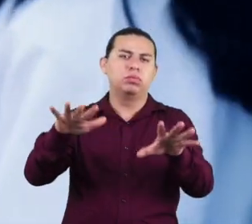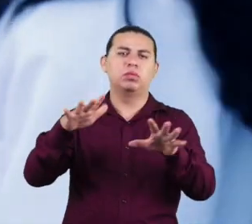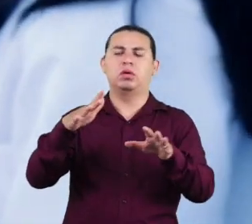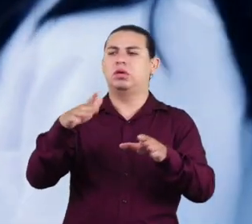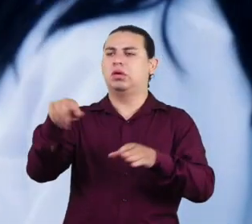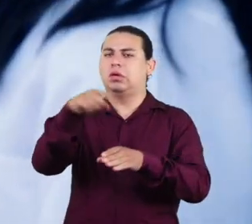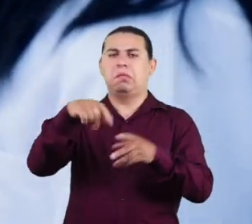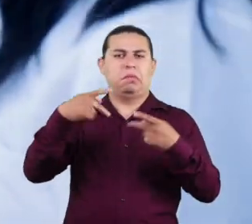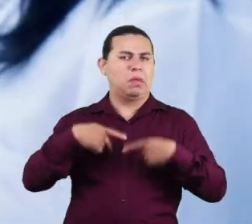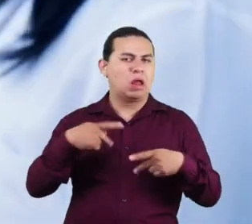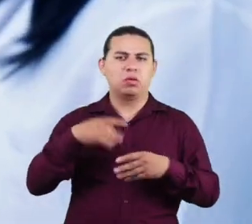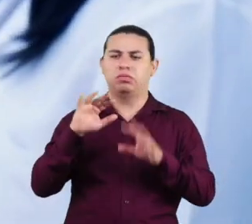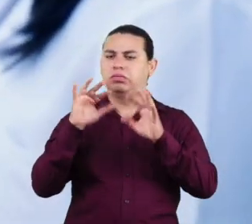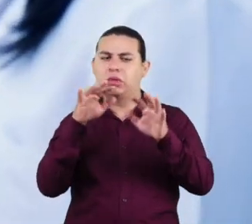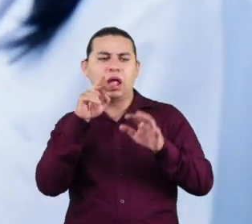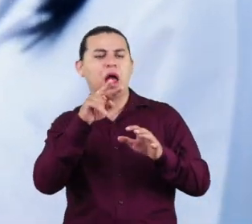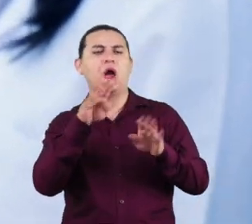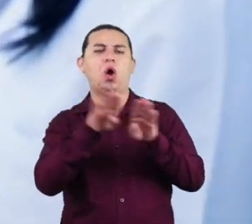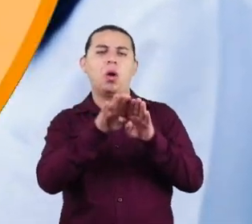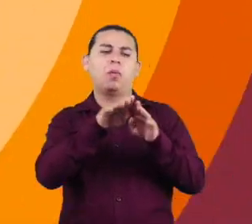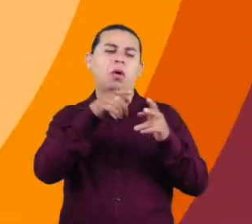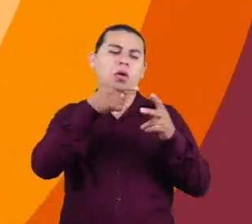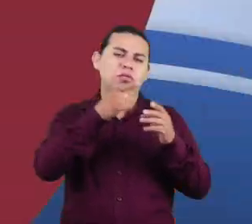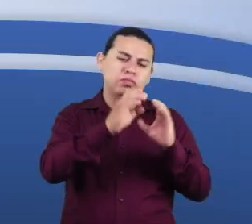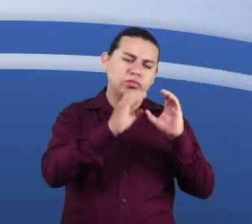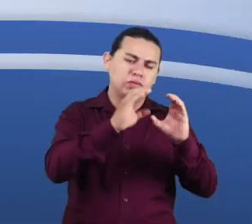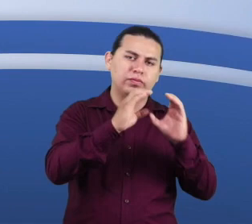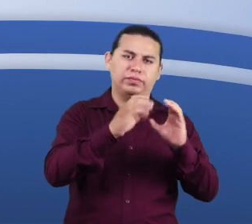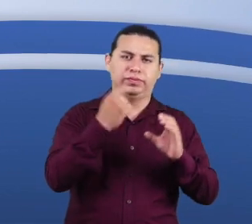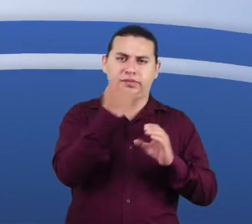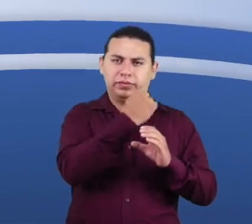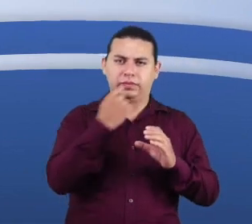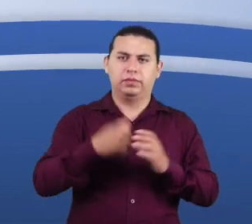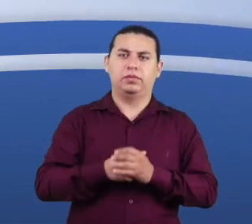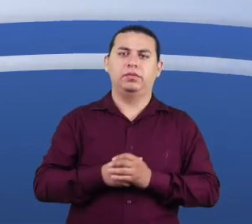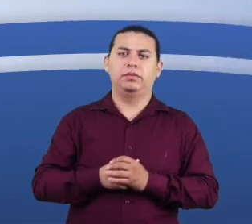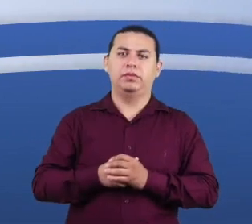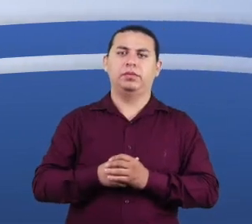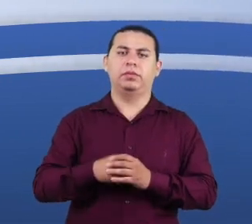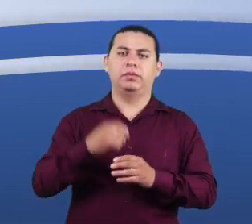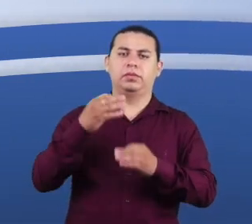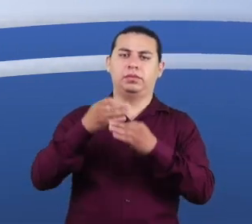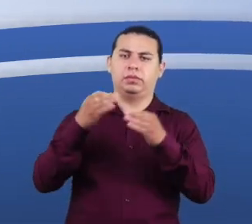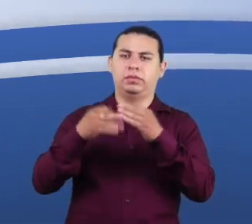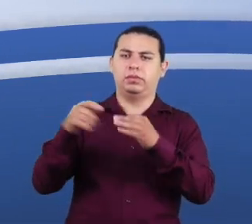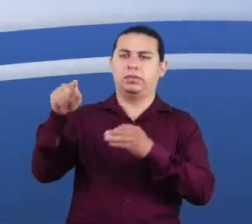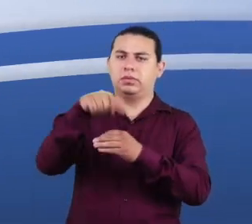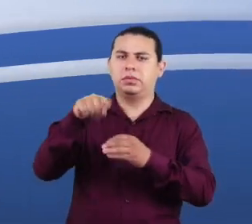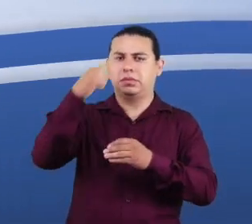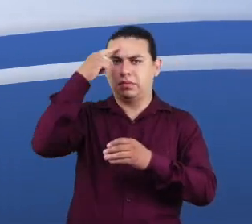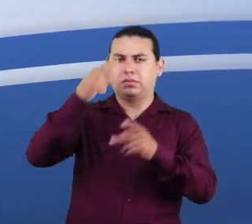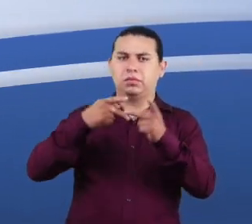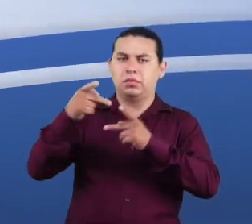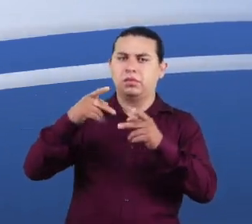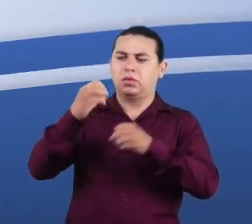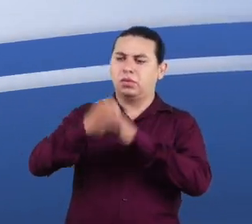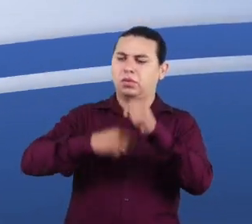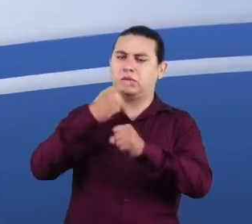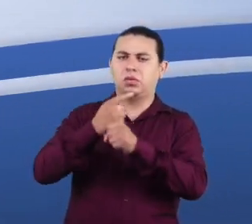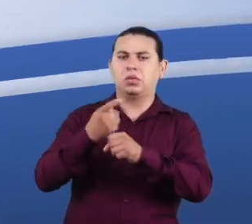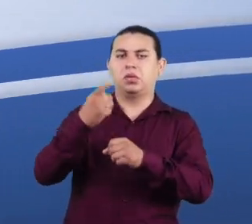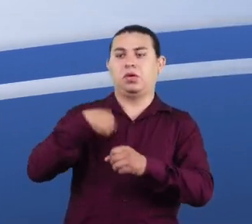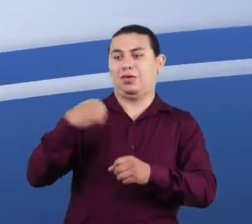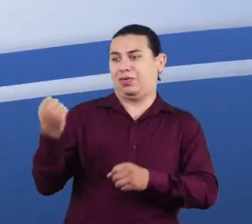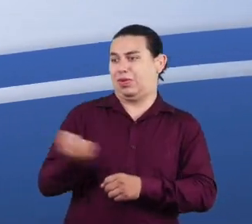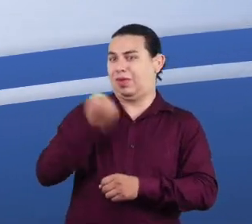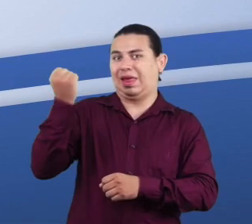mamá, qué es lo que le hacemos primero, qué es lo que le hacemos después. La suerte no existe, es el resultado de tu preparación más las